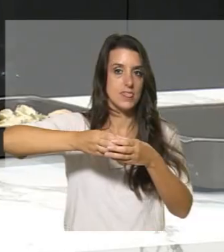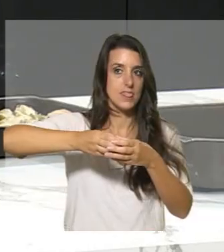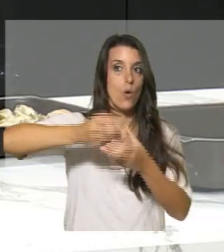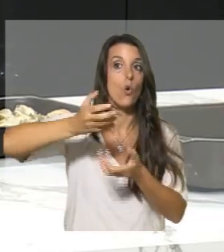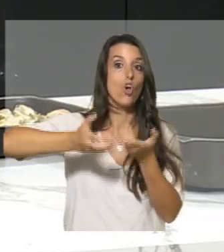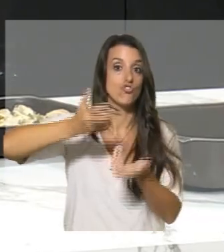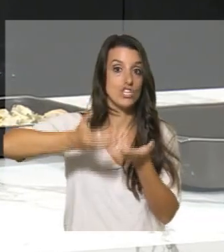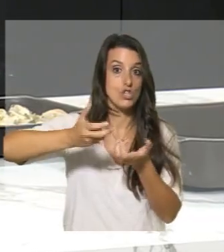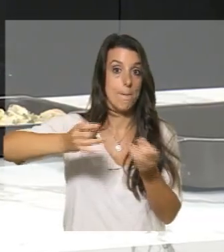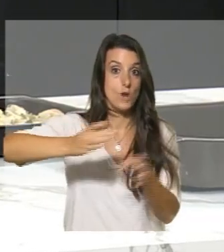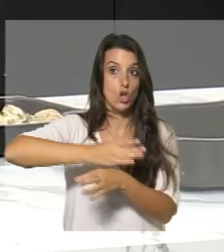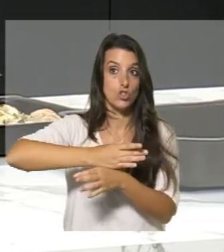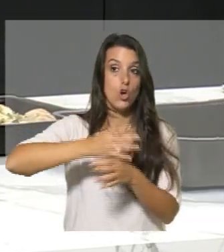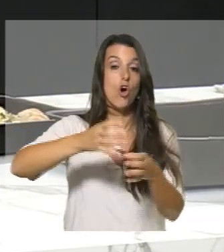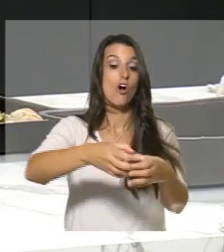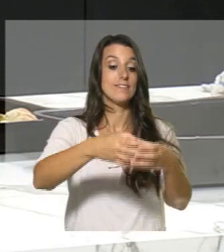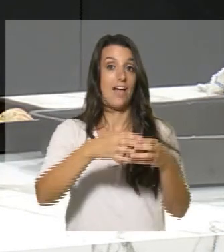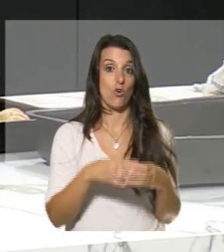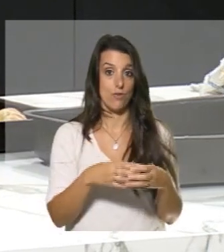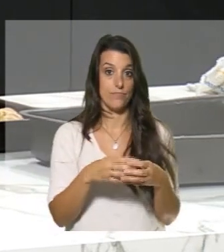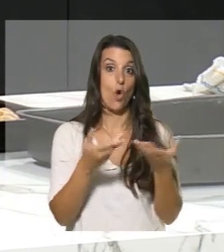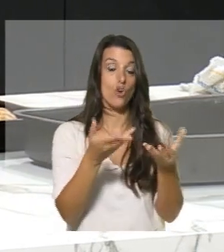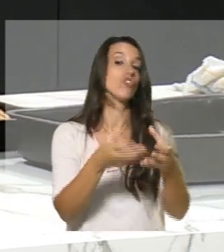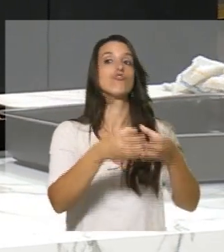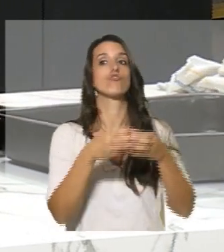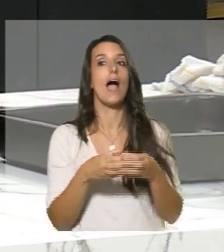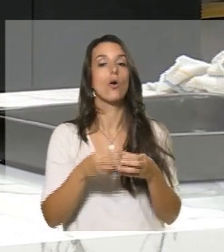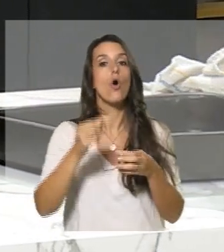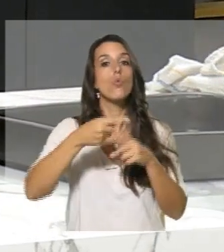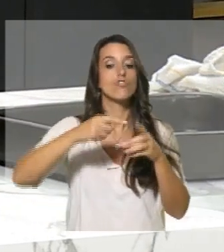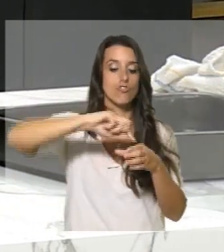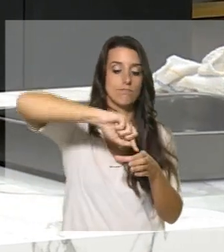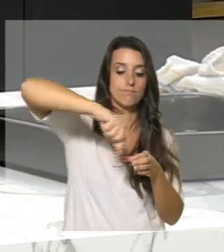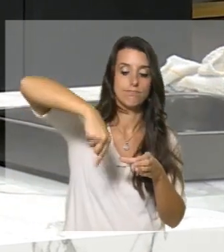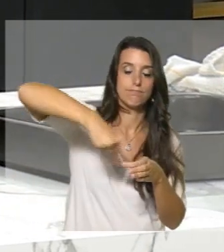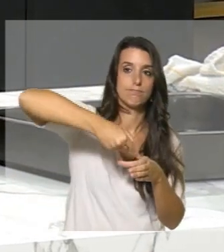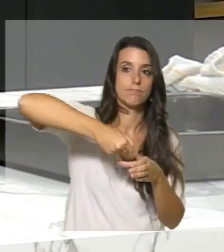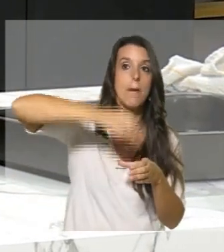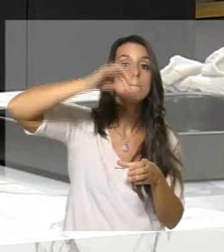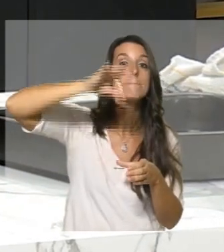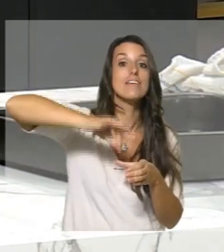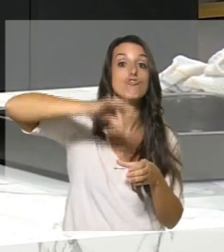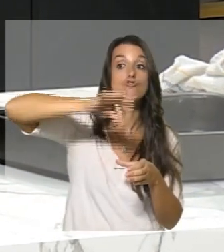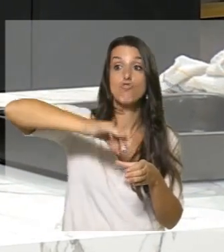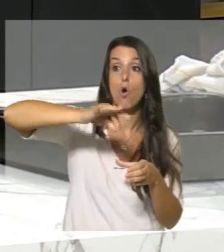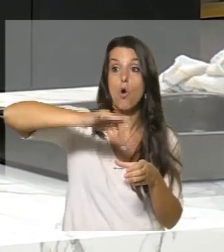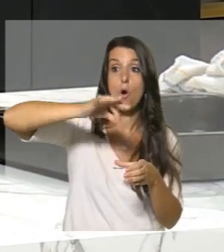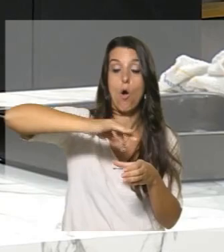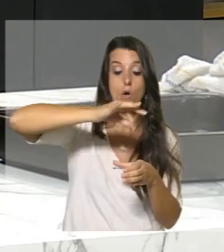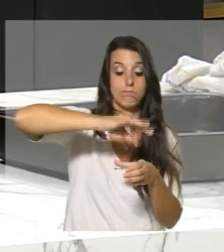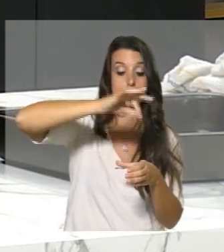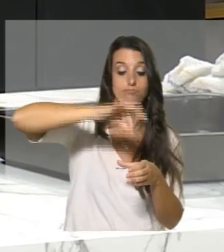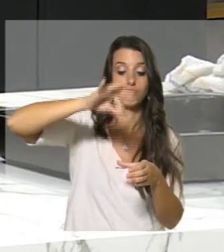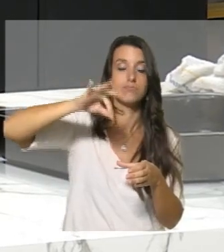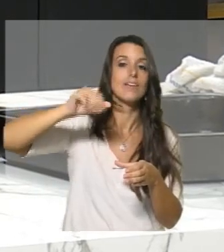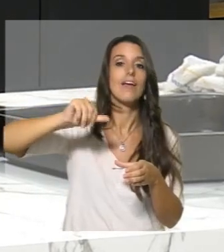cocido el Alibaba, lo retiro del horno, desprendo un poquito el borde pincho con un palito de madera y ahí